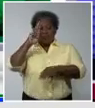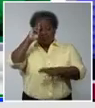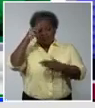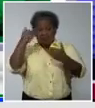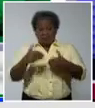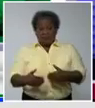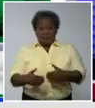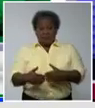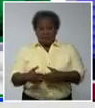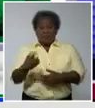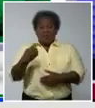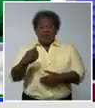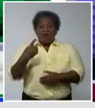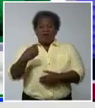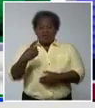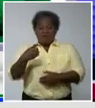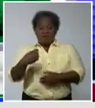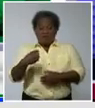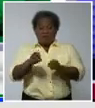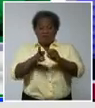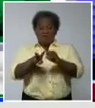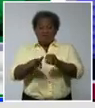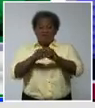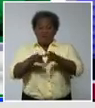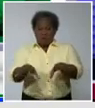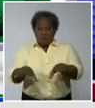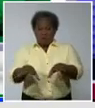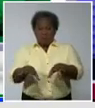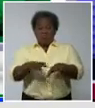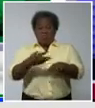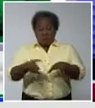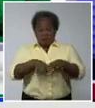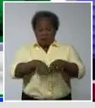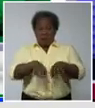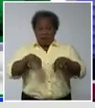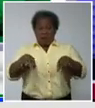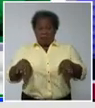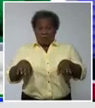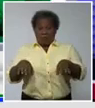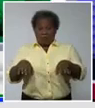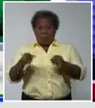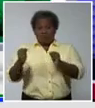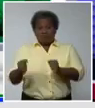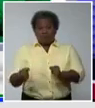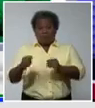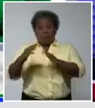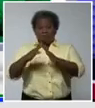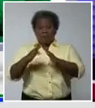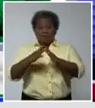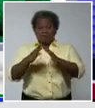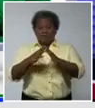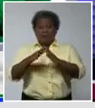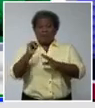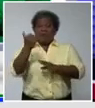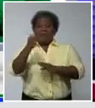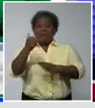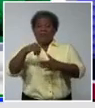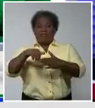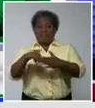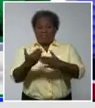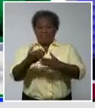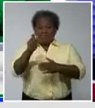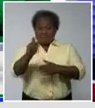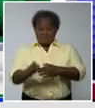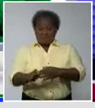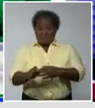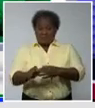el alta epidemiológica, que es después del aislamiento, que debe permanecer en su casa por 10 días. Y